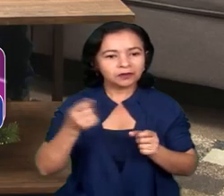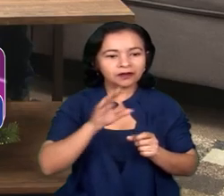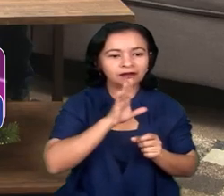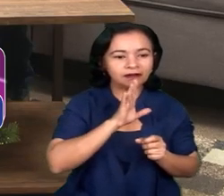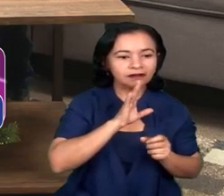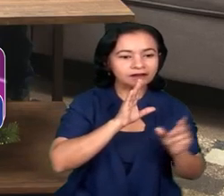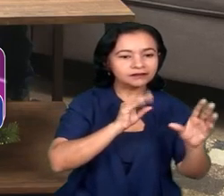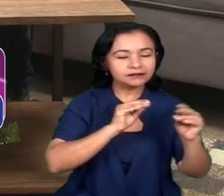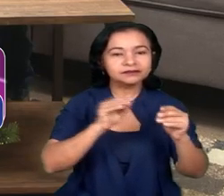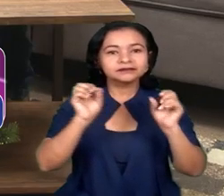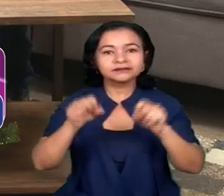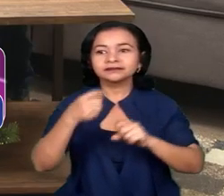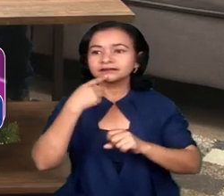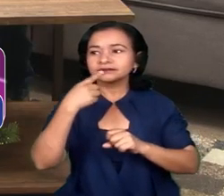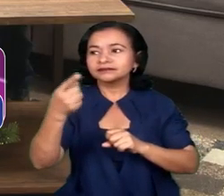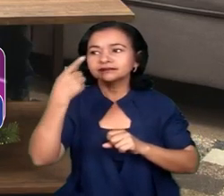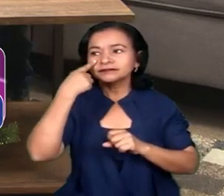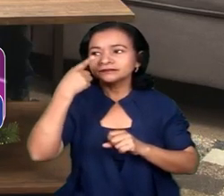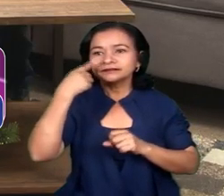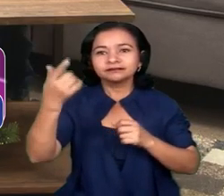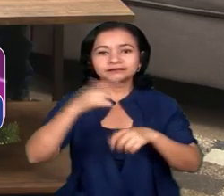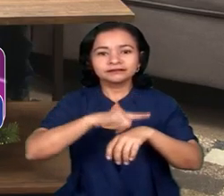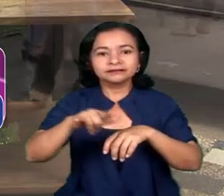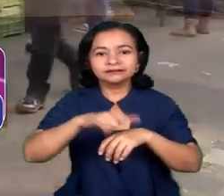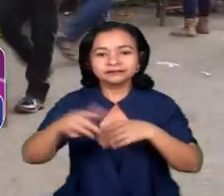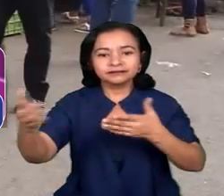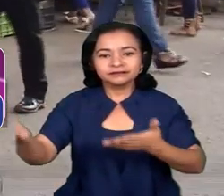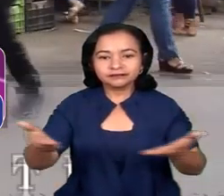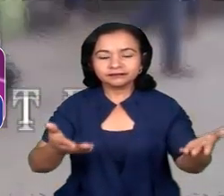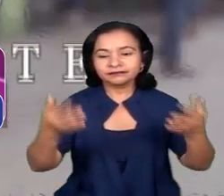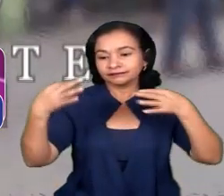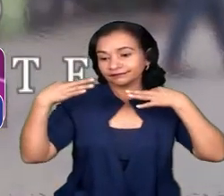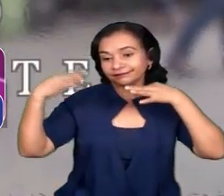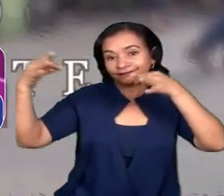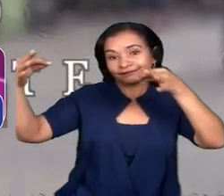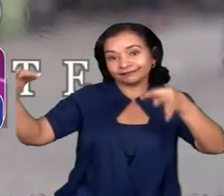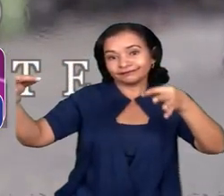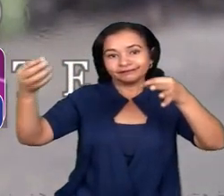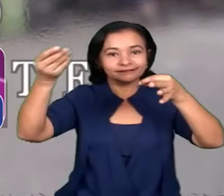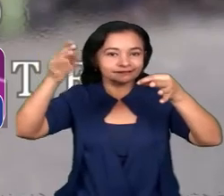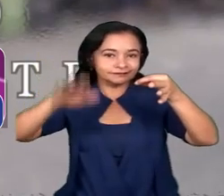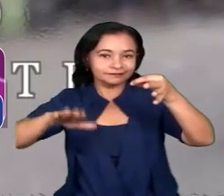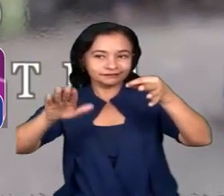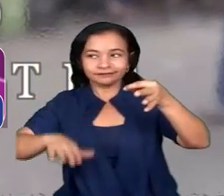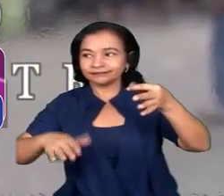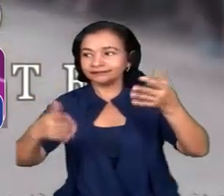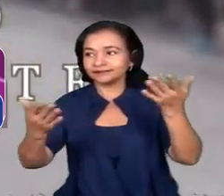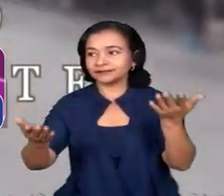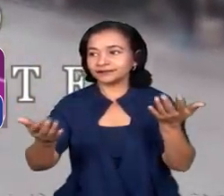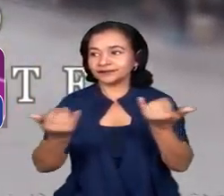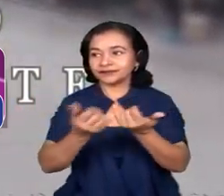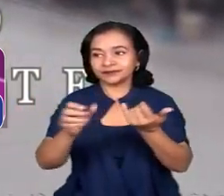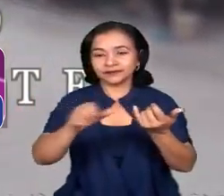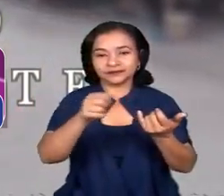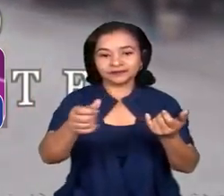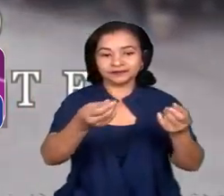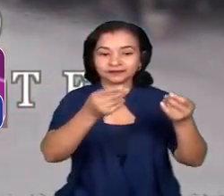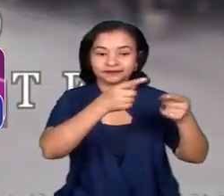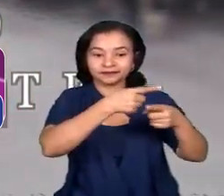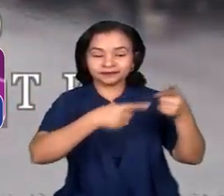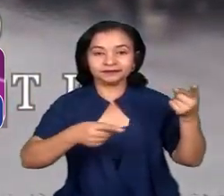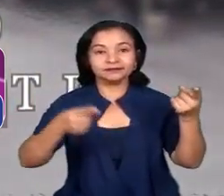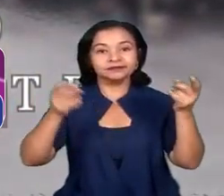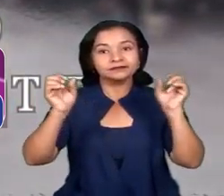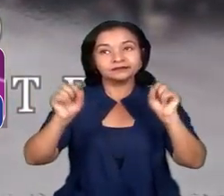con nosotros. Yo te puedo decir, hombre, mira, hermano, que buscas, que llevas, querés esta camisa, te podemos rebajar, te puedo decir que te llevas la otra pieza y yo te puedo dar